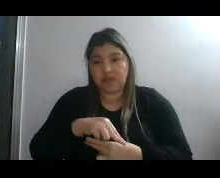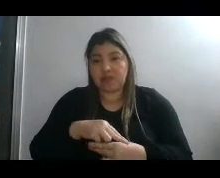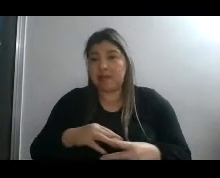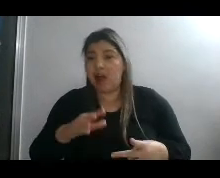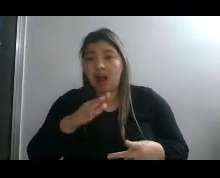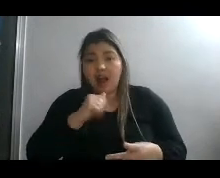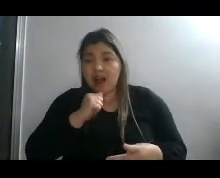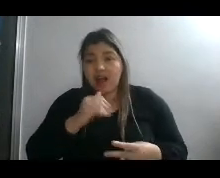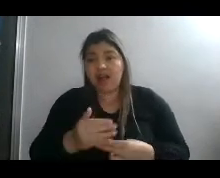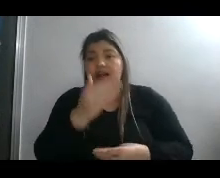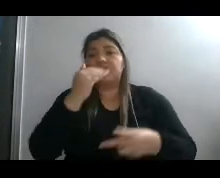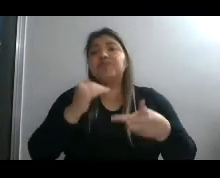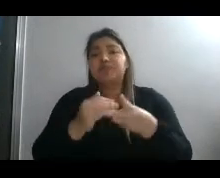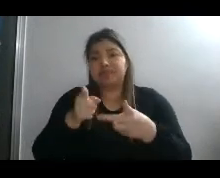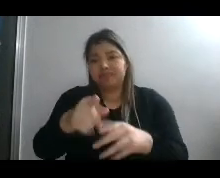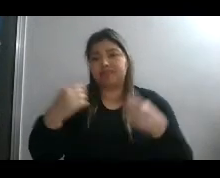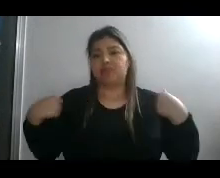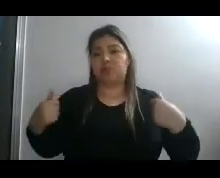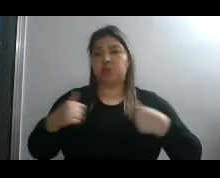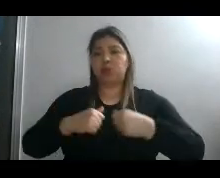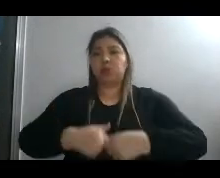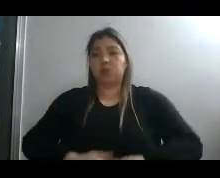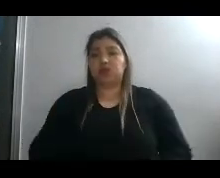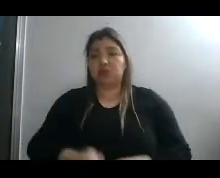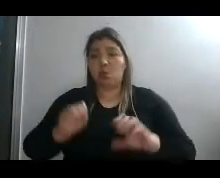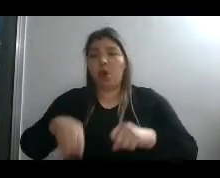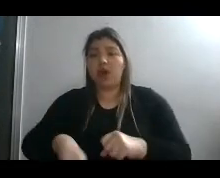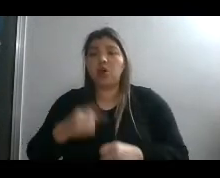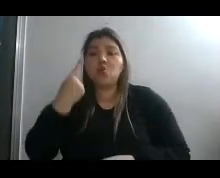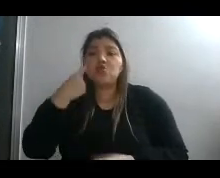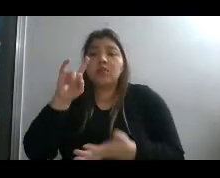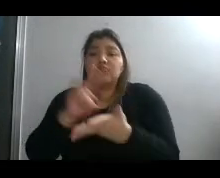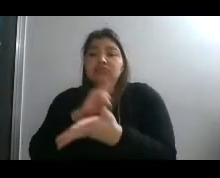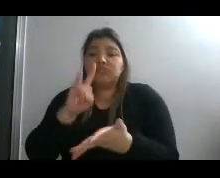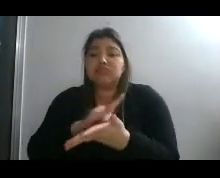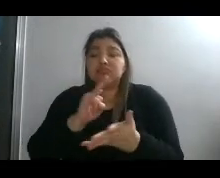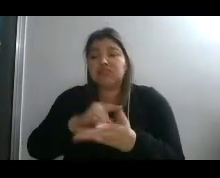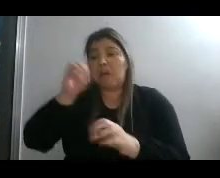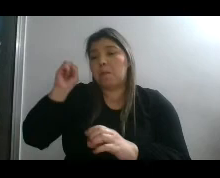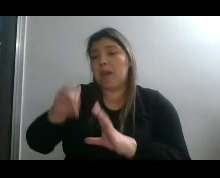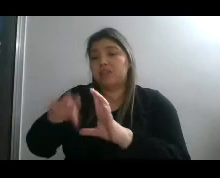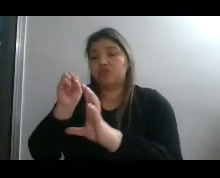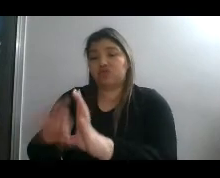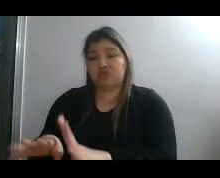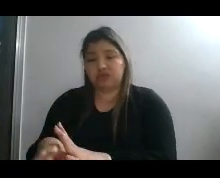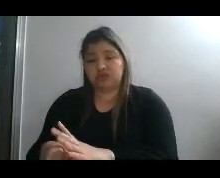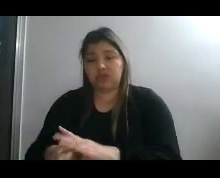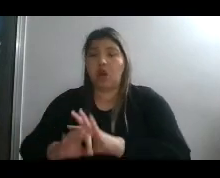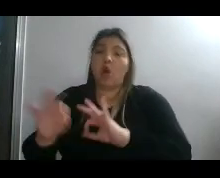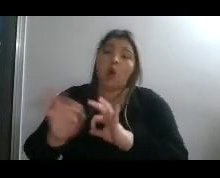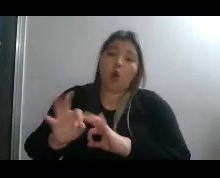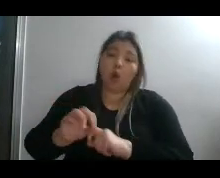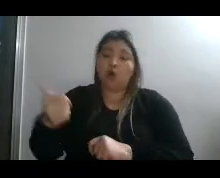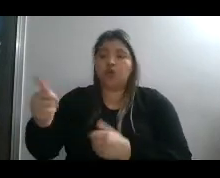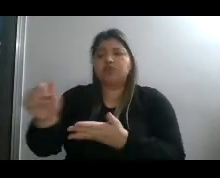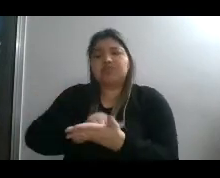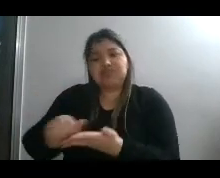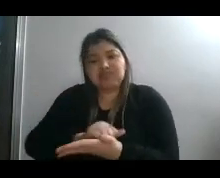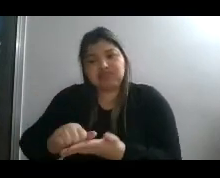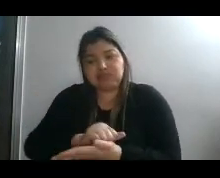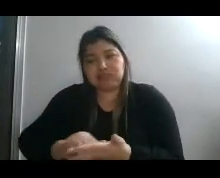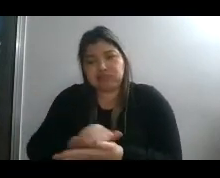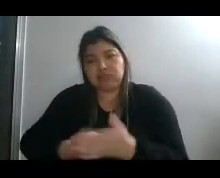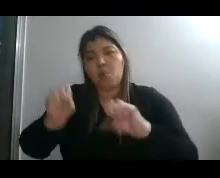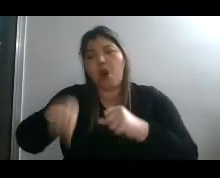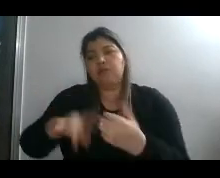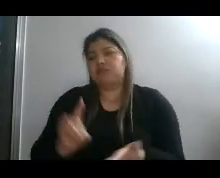las batas antifluidos, pueden ser desechables o pueden ser lavables. Si son lavables, o sea que son reutilizables, tengan en cuenta cómo